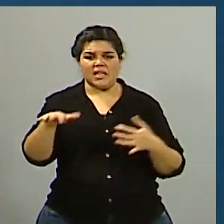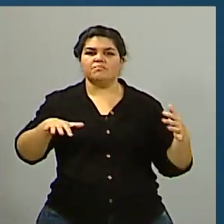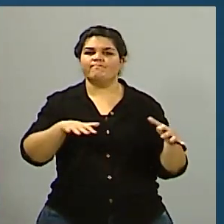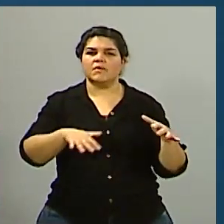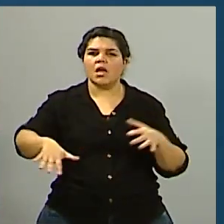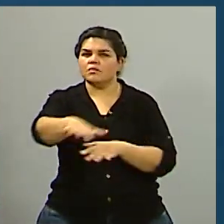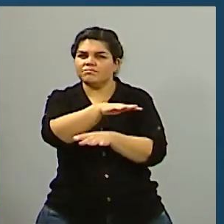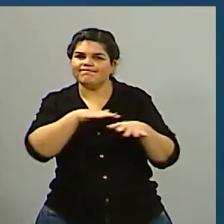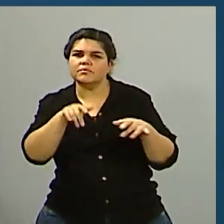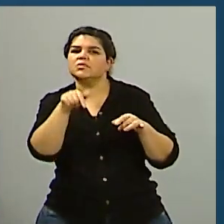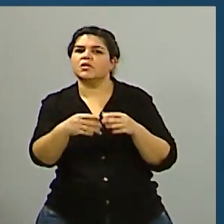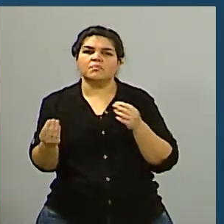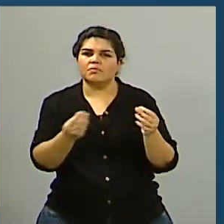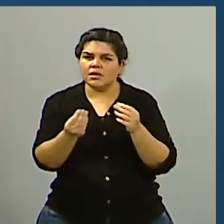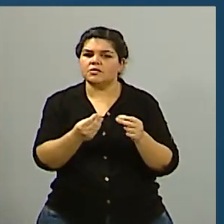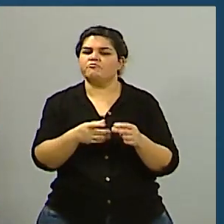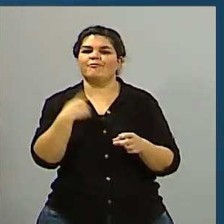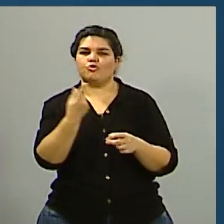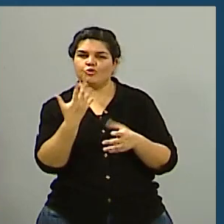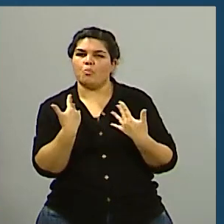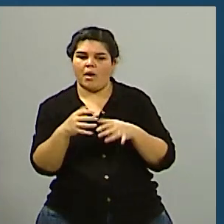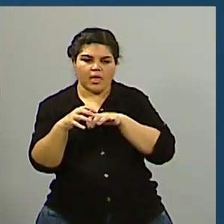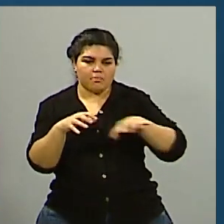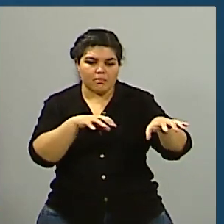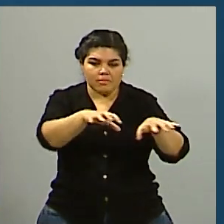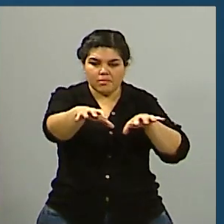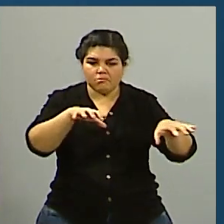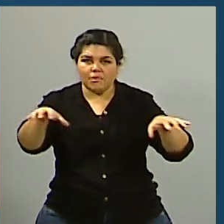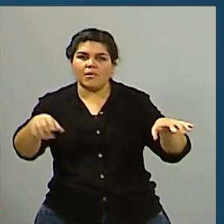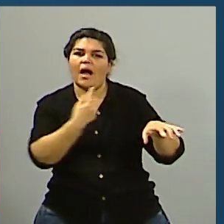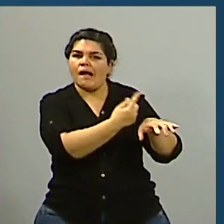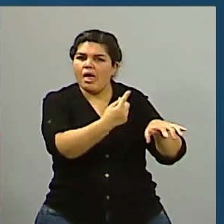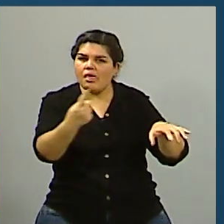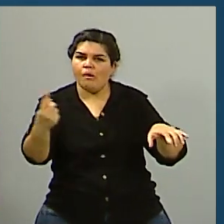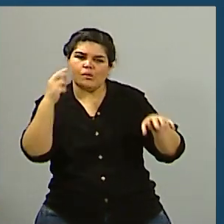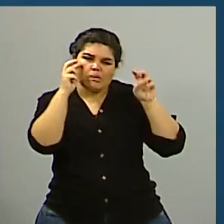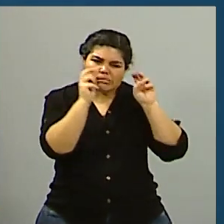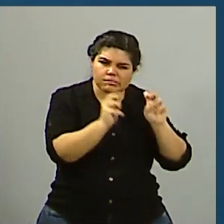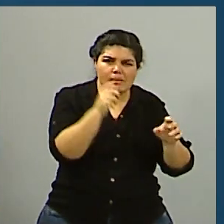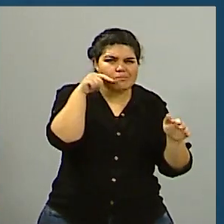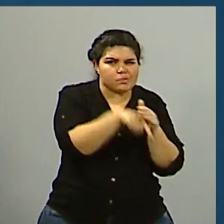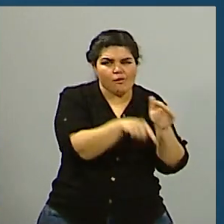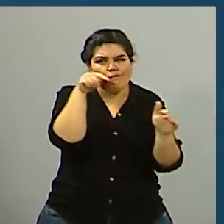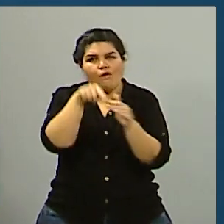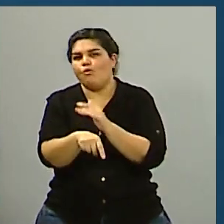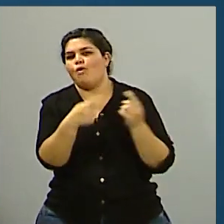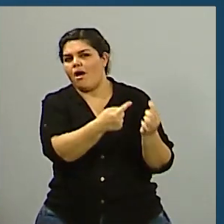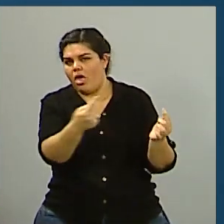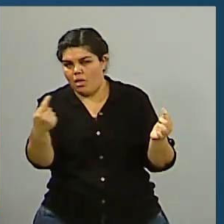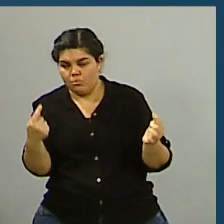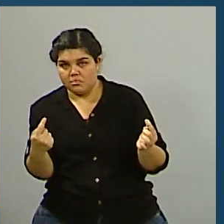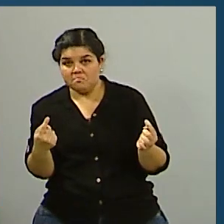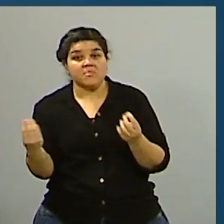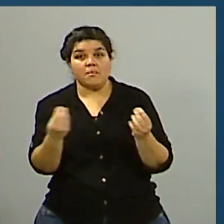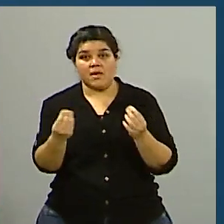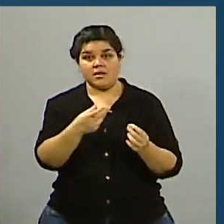podríamos desmembrar y hablar en particular y sacar una conclusión. Pero indudablemente que el de los planes sociales es algo que está ahí, está a